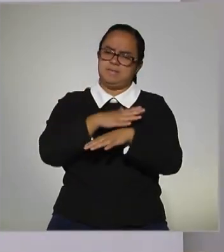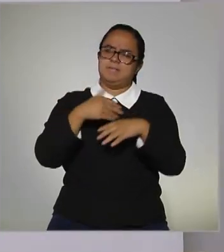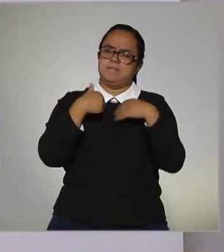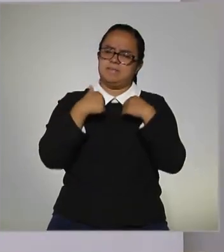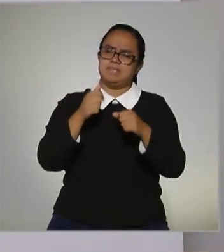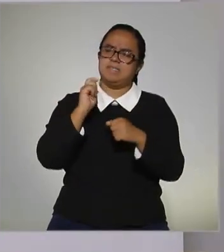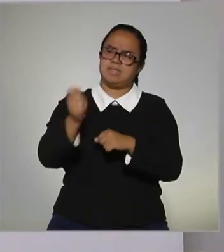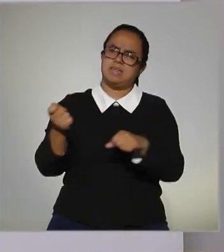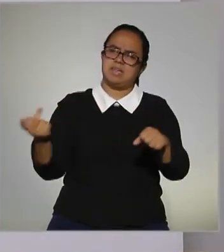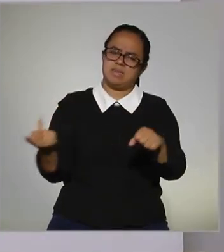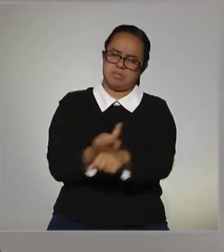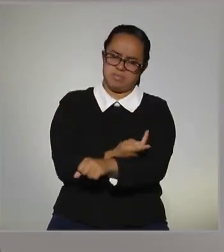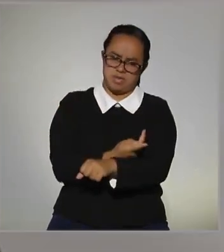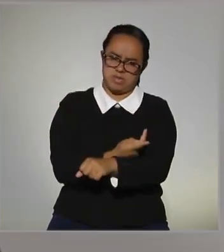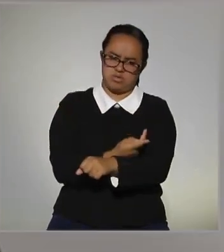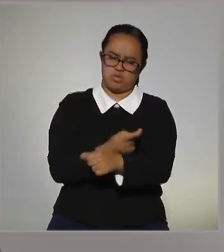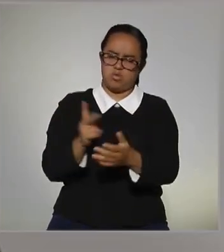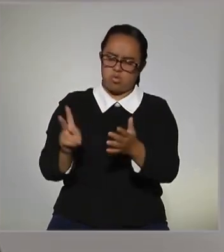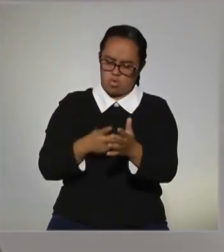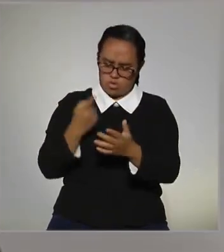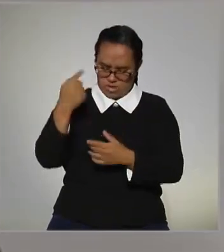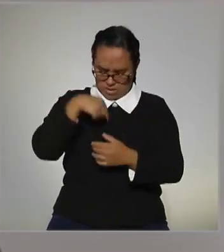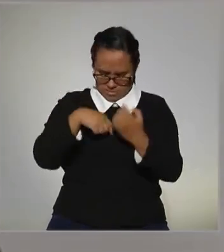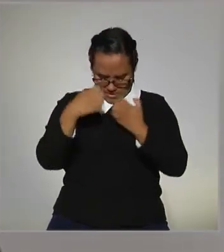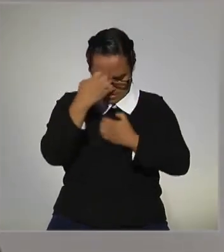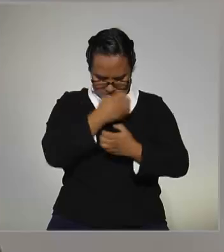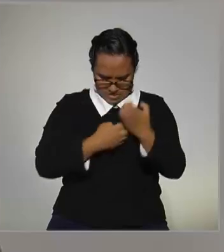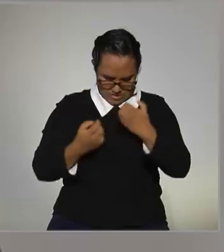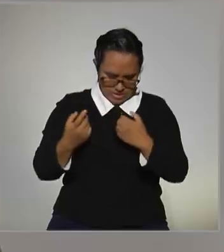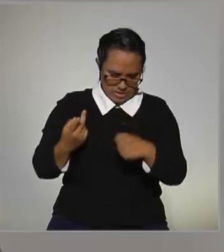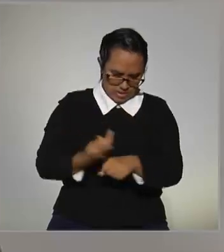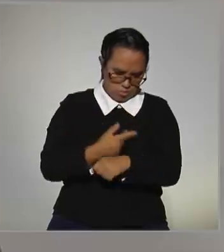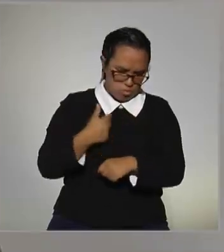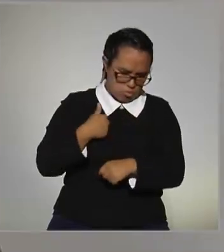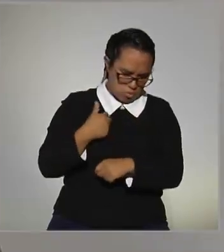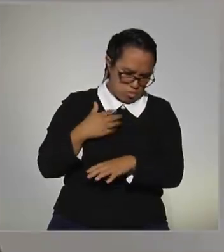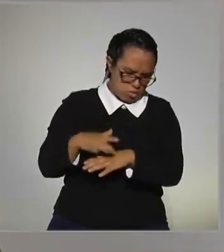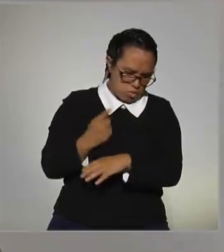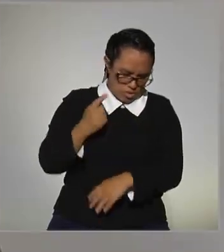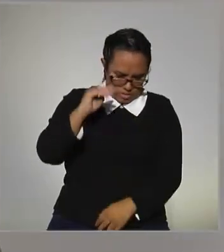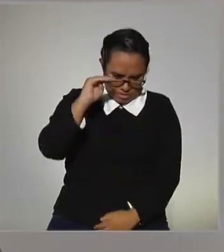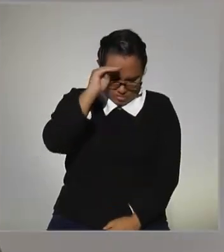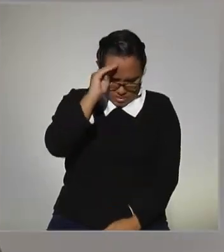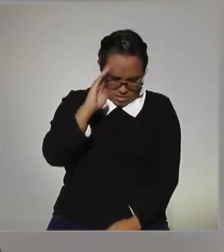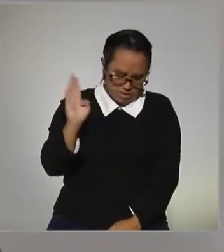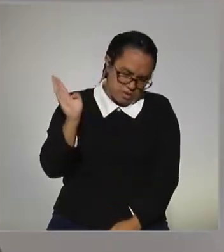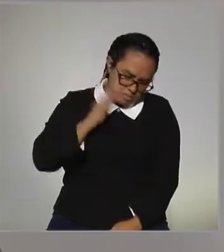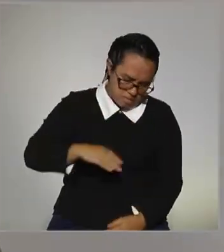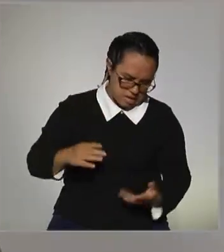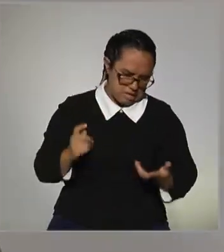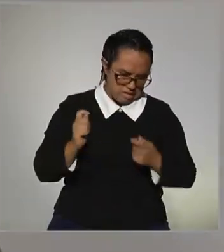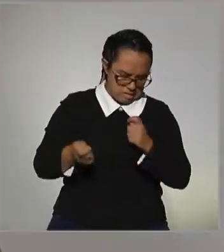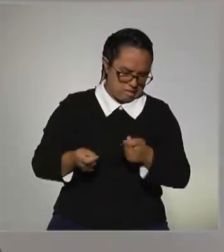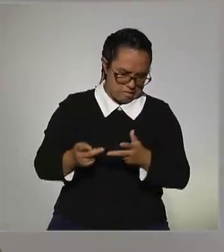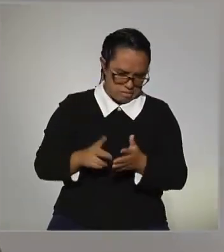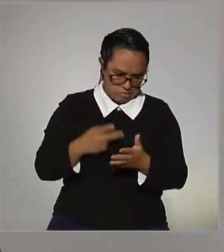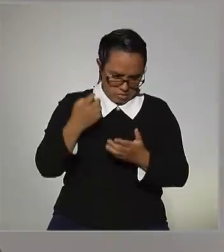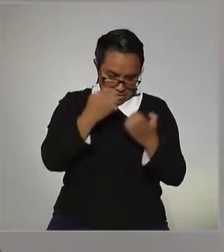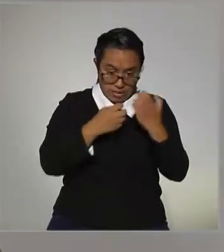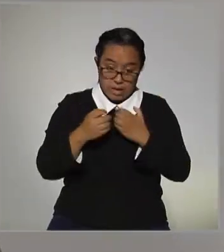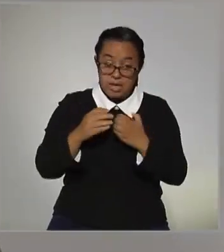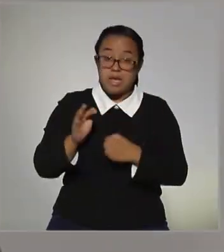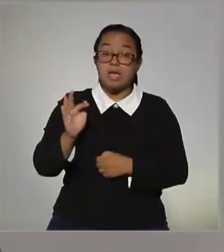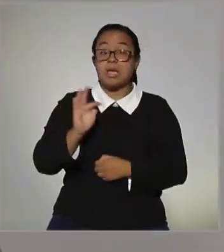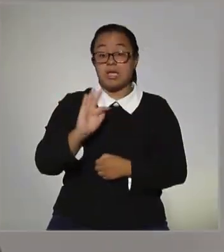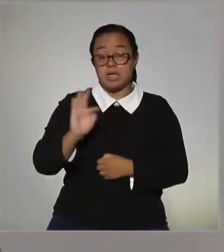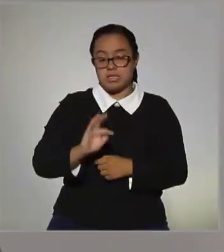reinterpretación de una situación, una revaloración del juicio que uno hizo en determinado momento por el impulso de lo que se sintió. Y después eso, bueno, a lo mejor